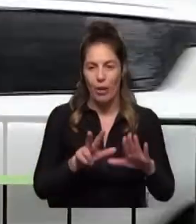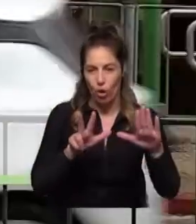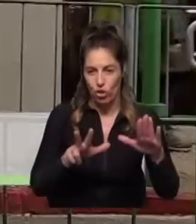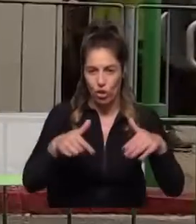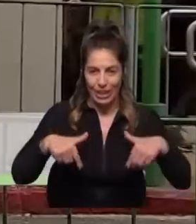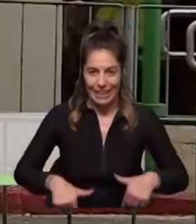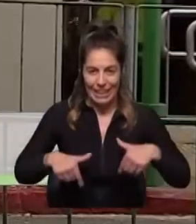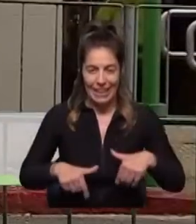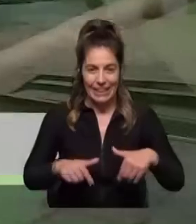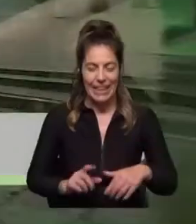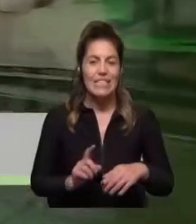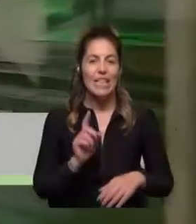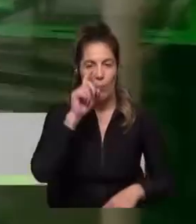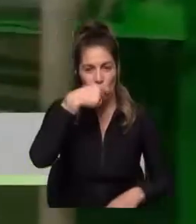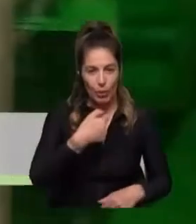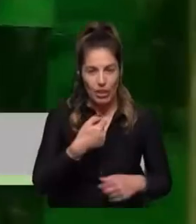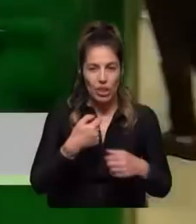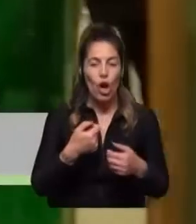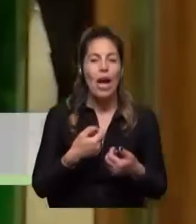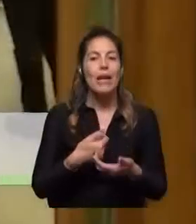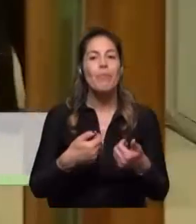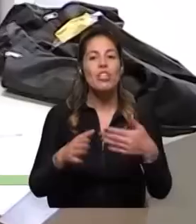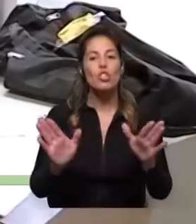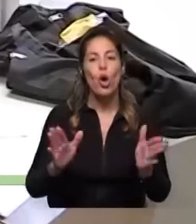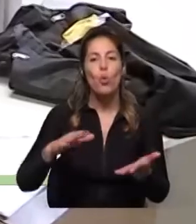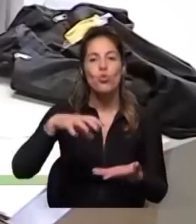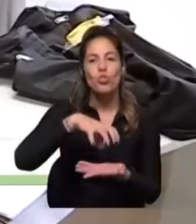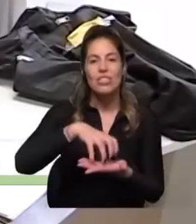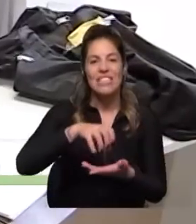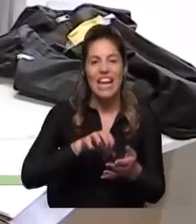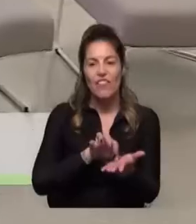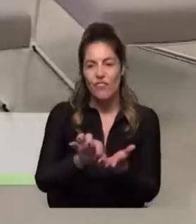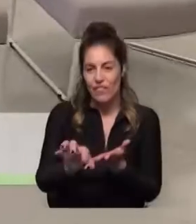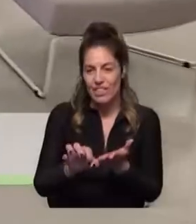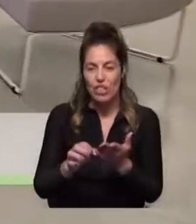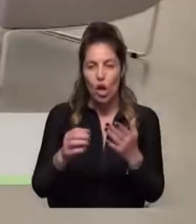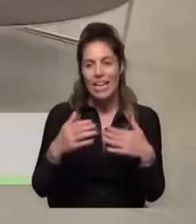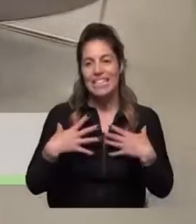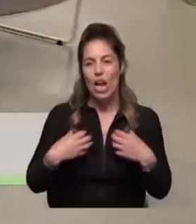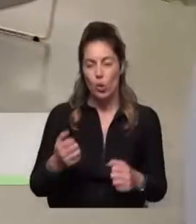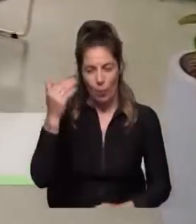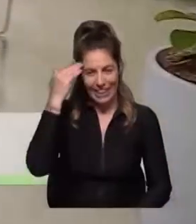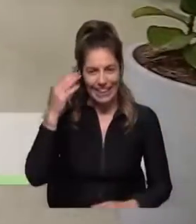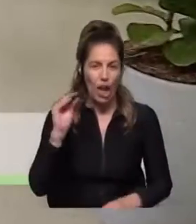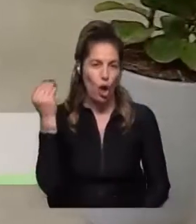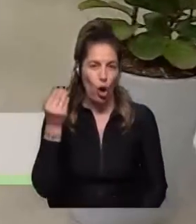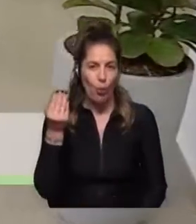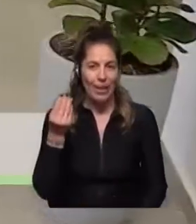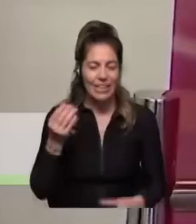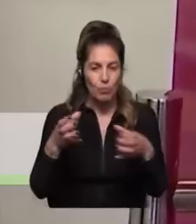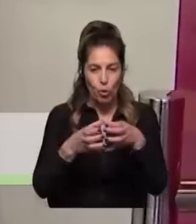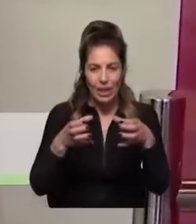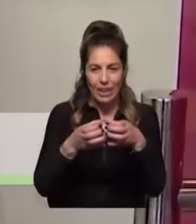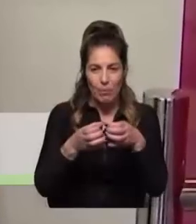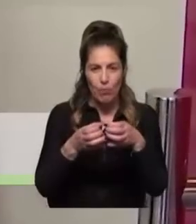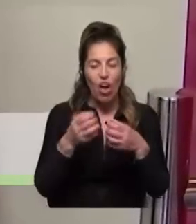de Montevideo inauguró el espacio contás un servicio gratuito para la atención en Salud Mental de jóvenes que está integrado por un equipo multidisciplinario de